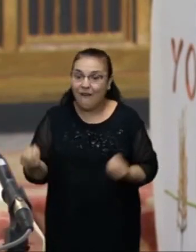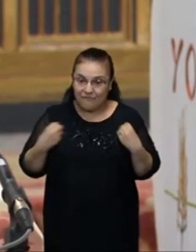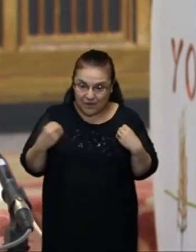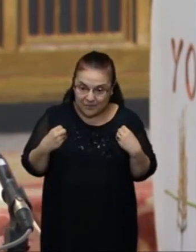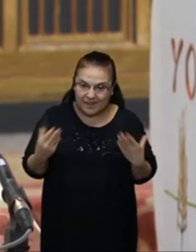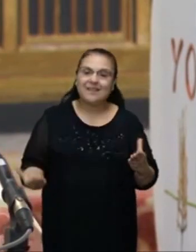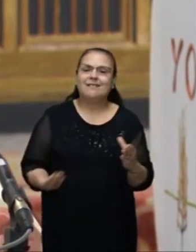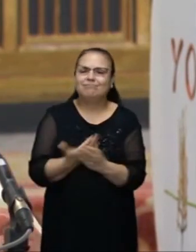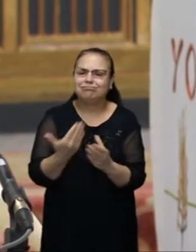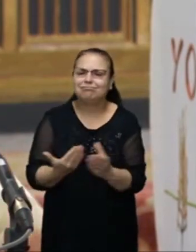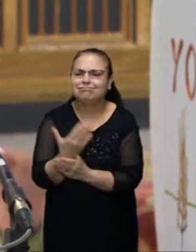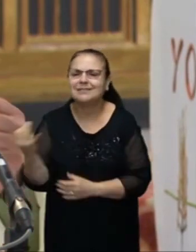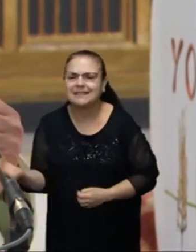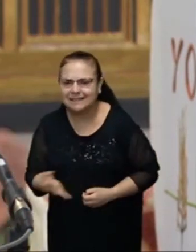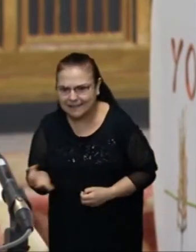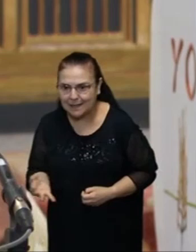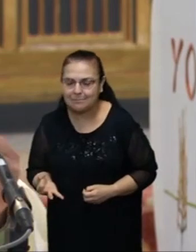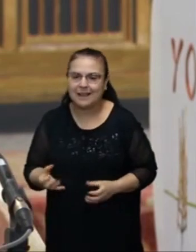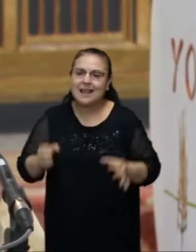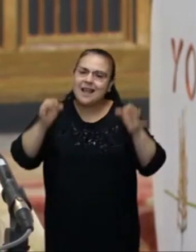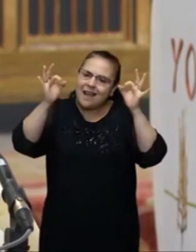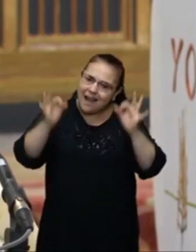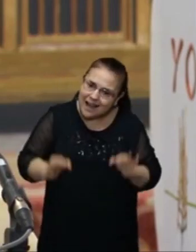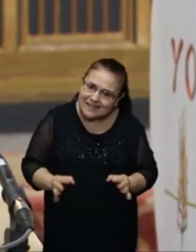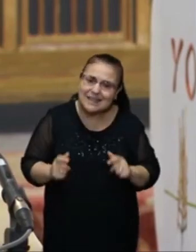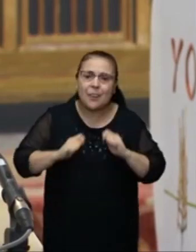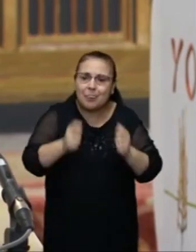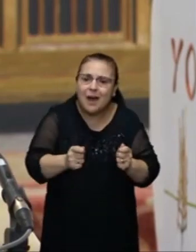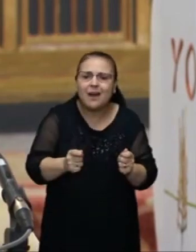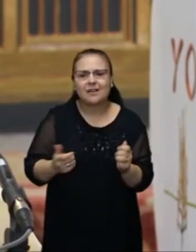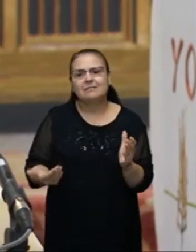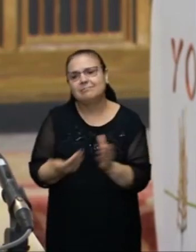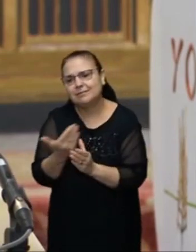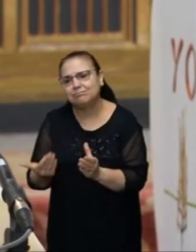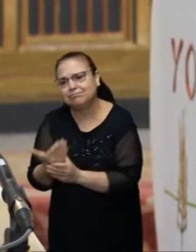día. Y así lo tenemos que dar cada día.